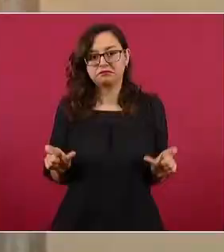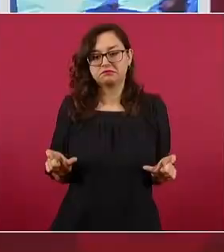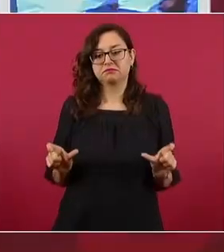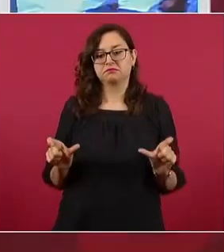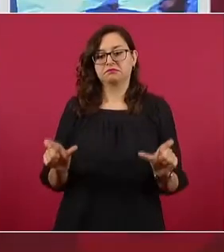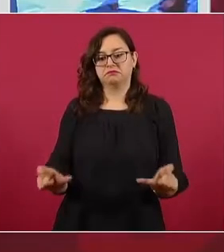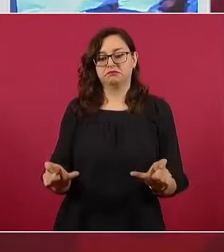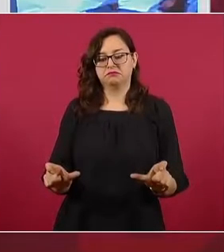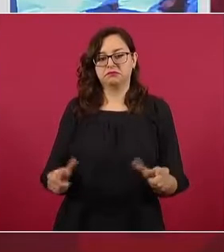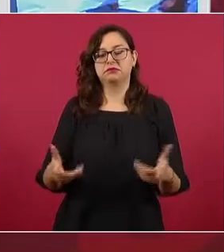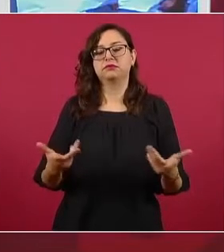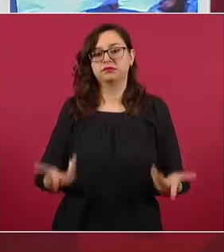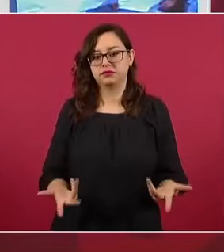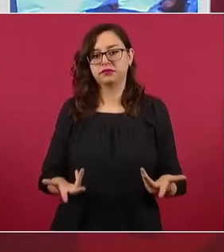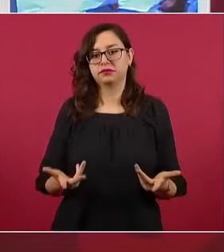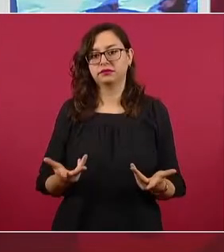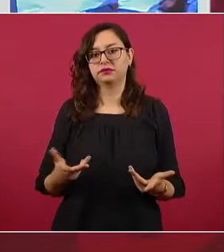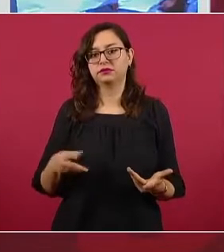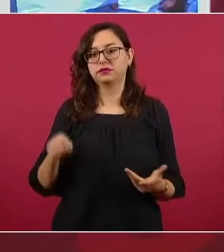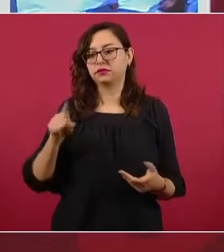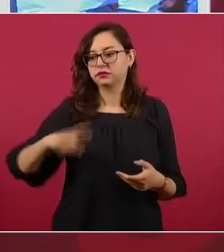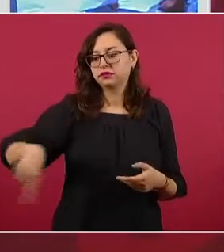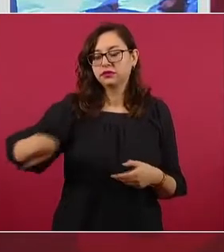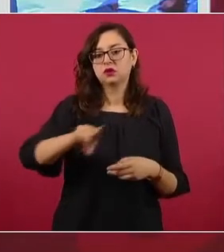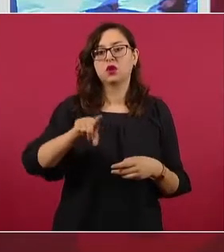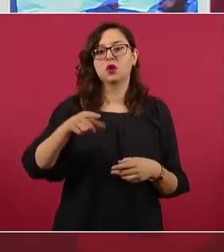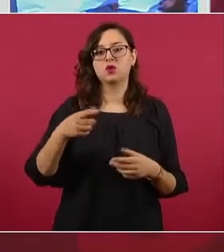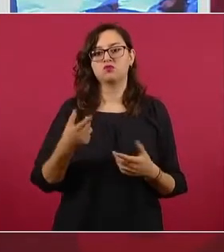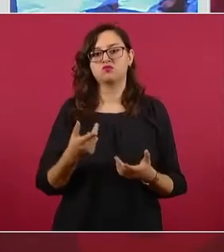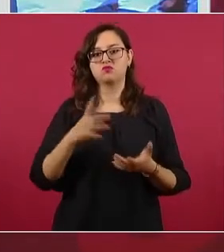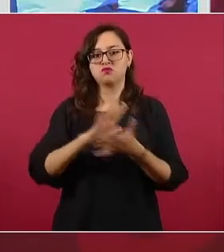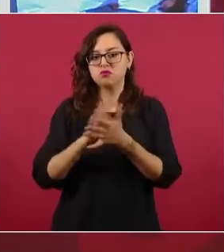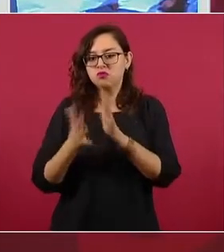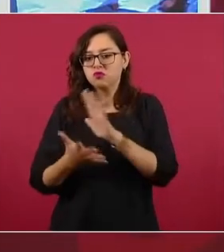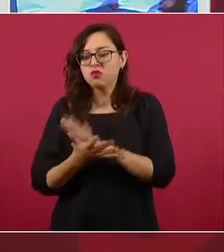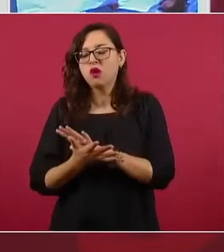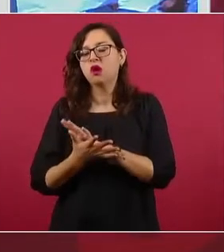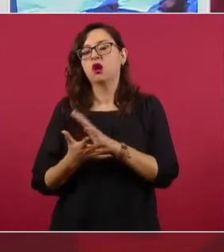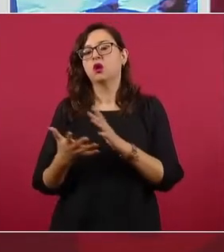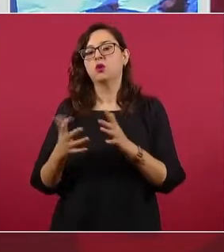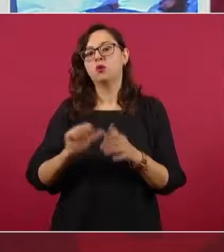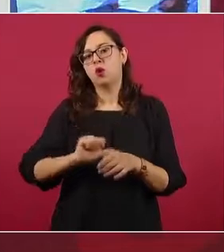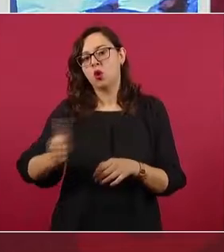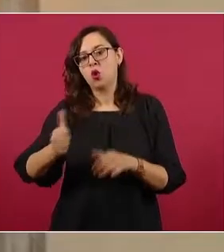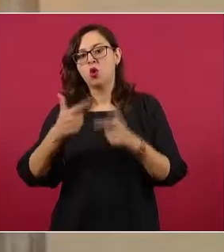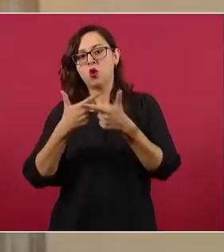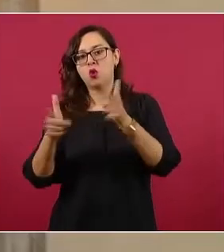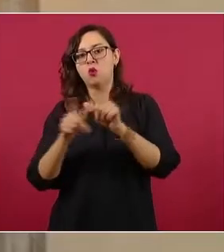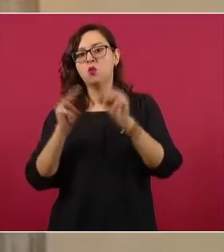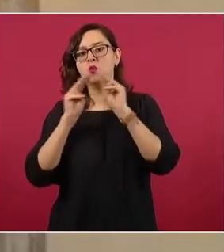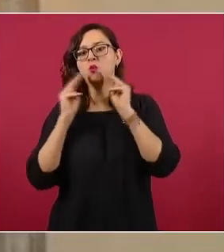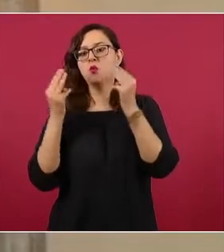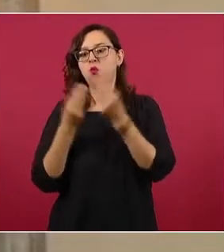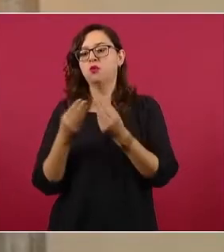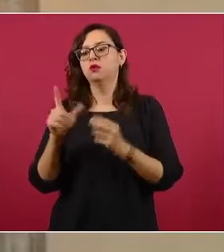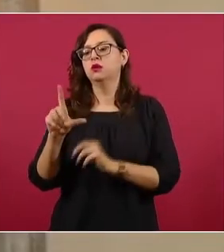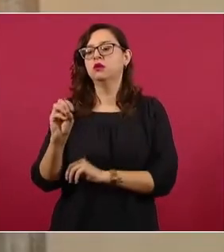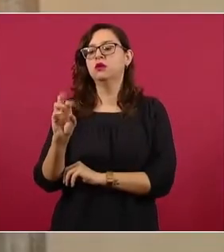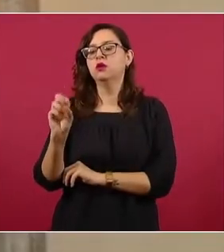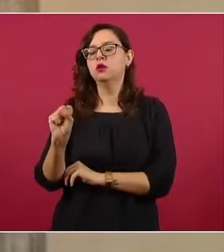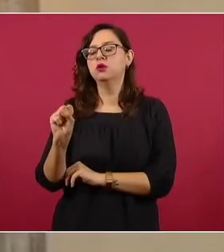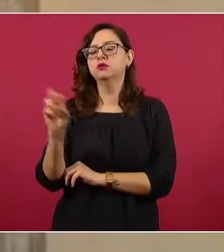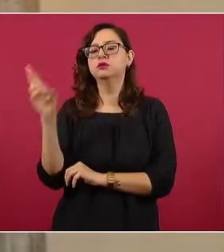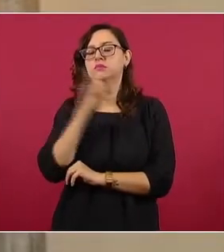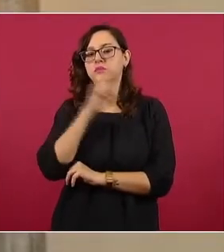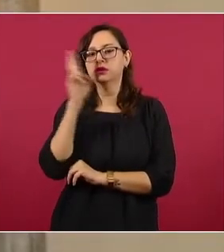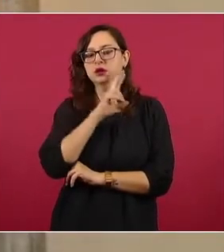criminales pertenecientes a esta organización que tiene alianza con un grupo criminal conocido como los rusos, que